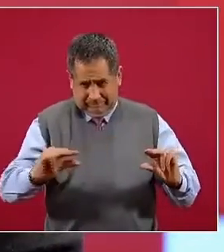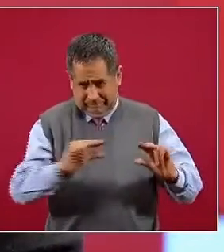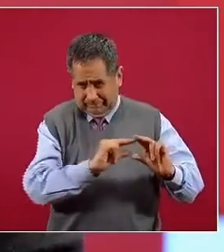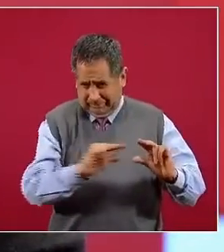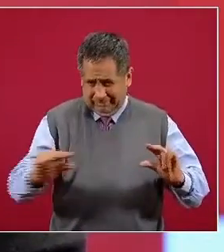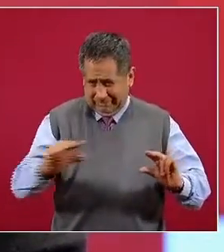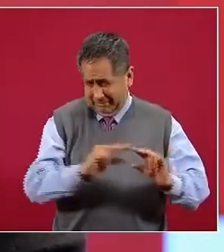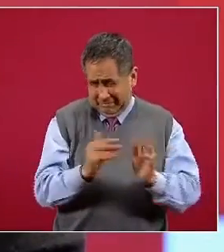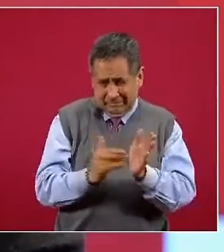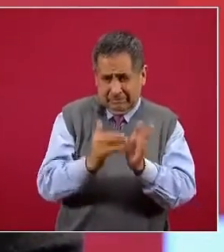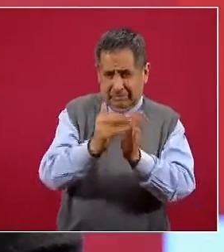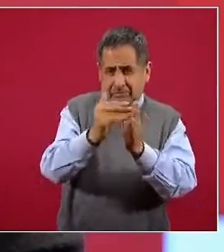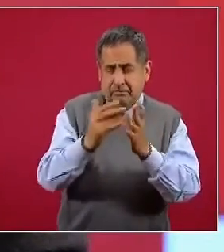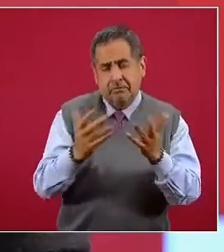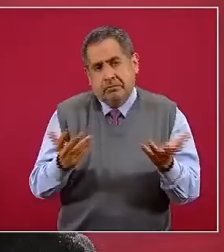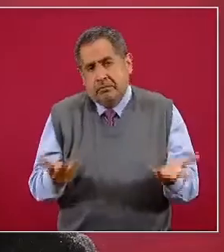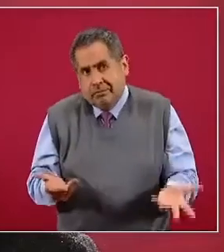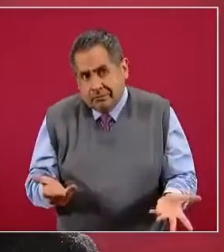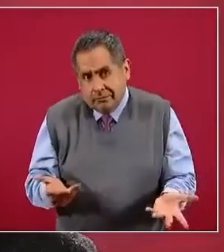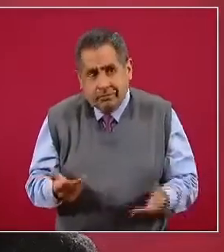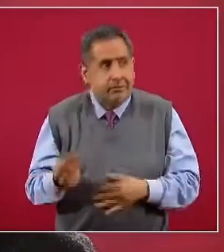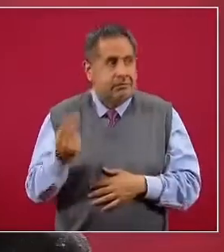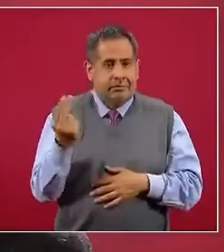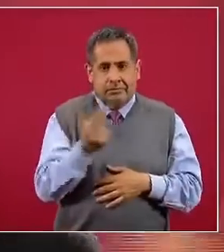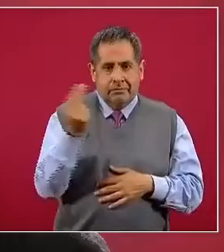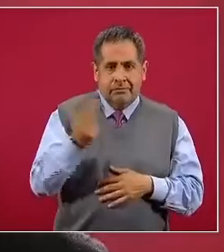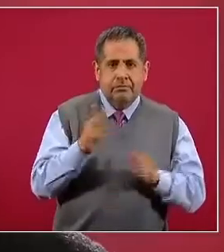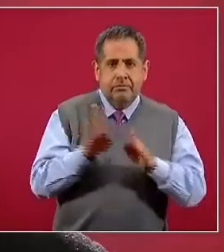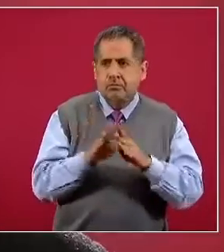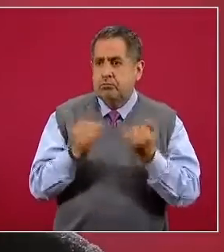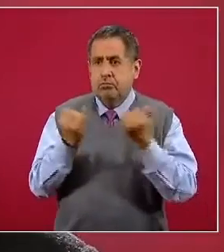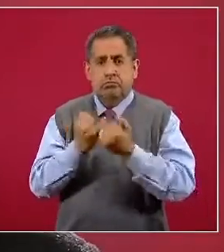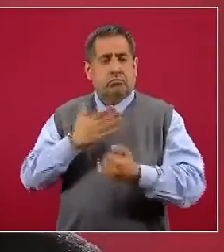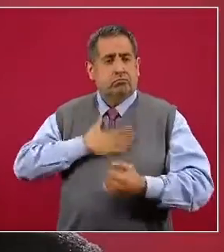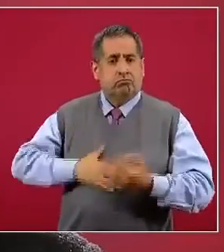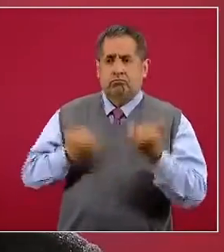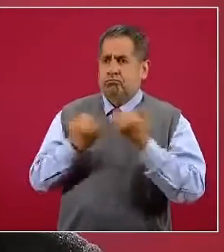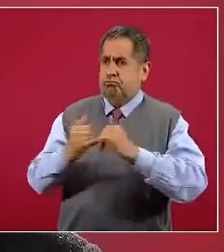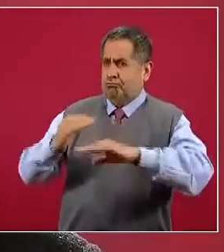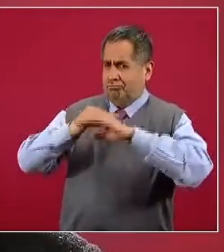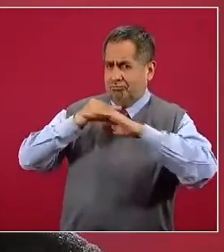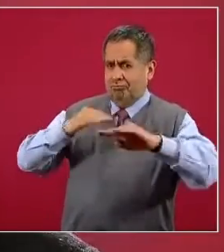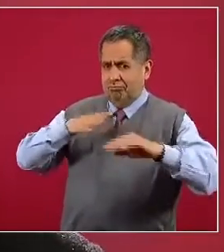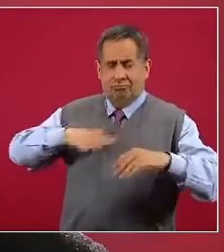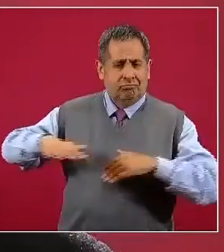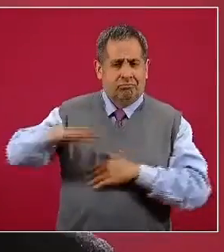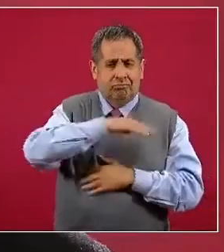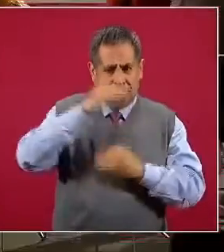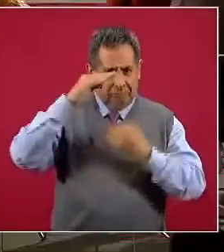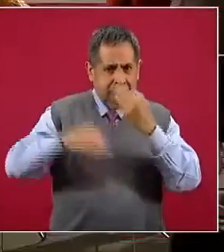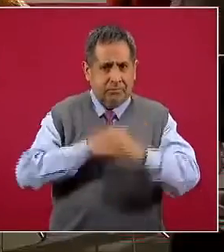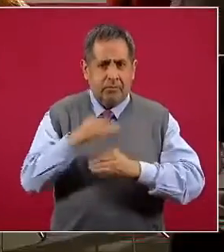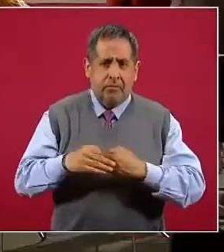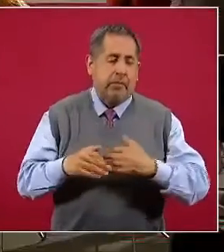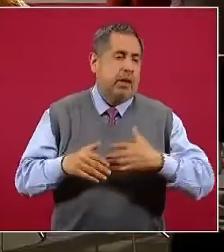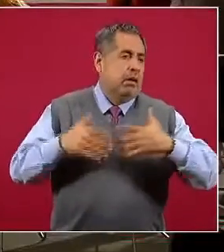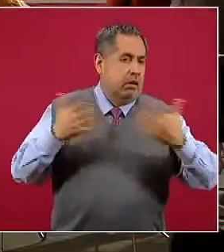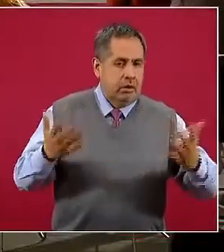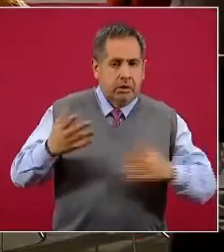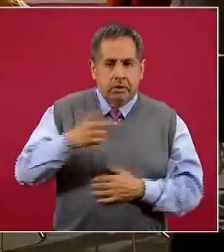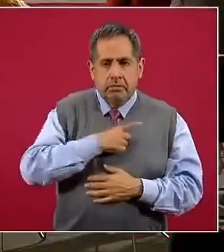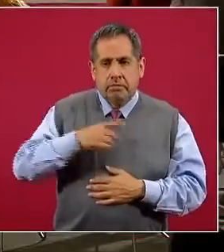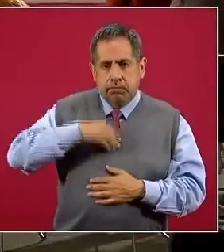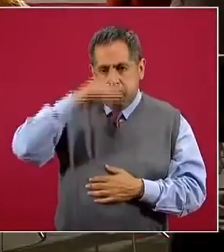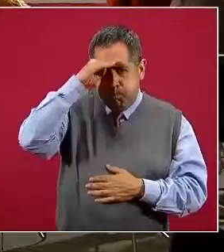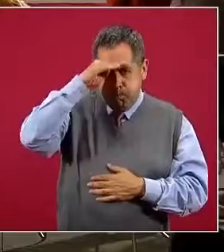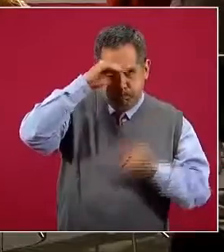pensando además que es indispensable que haya equidad en la distribución, entonces tenemos que considerar el